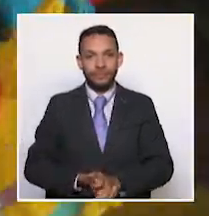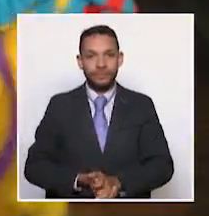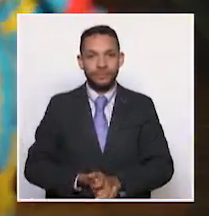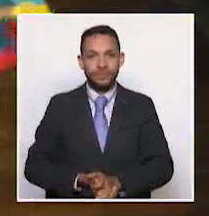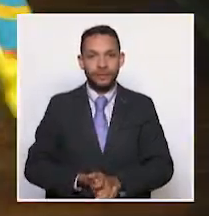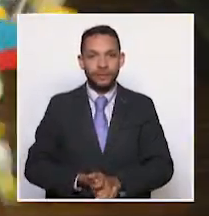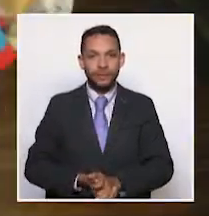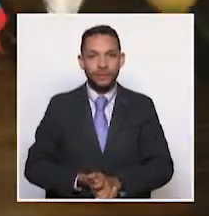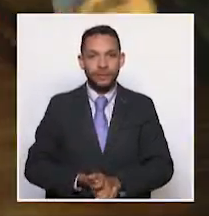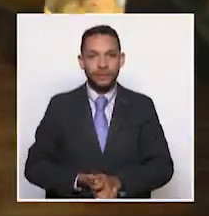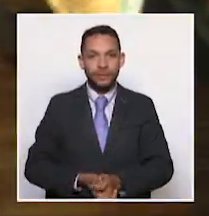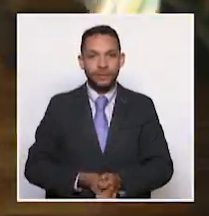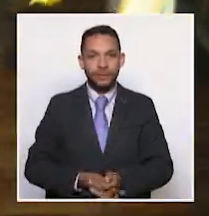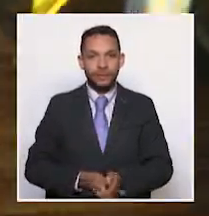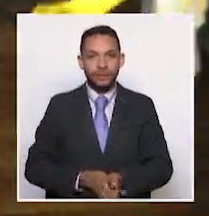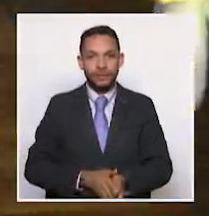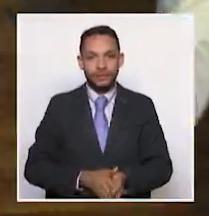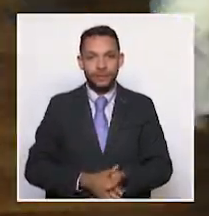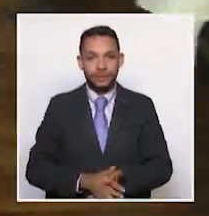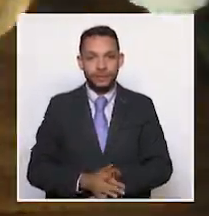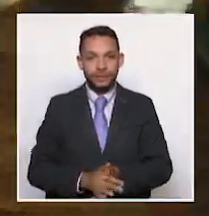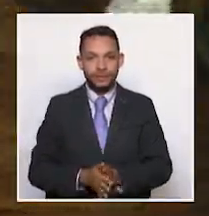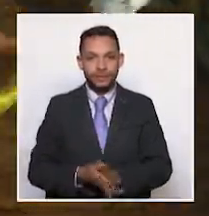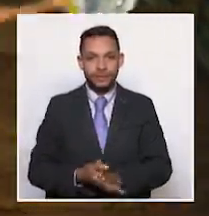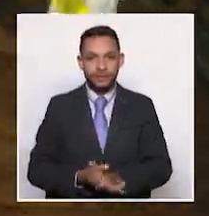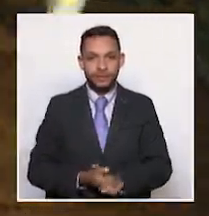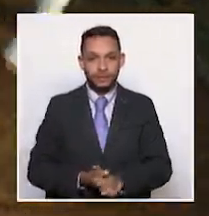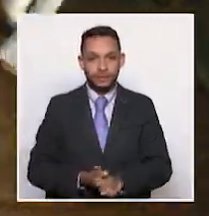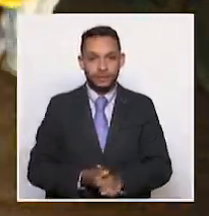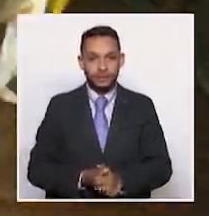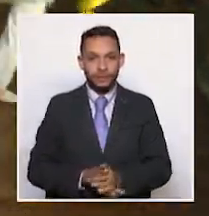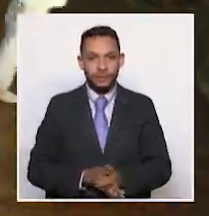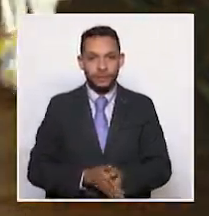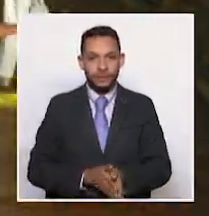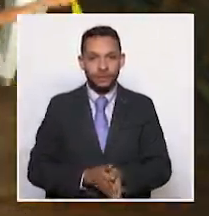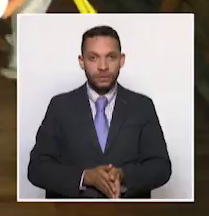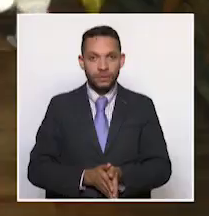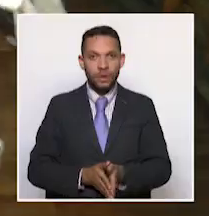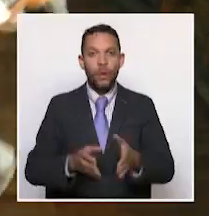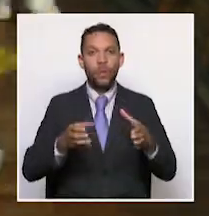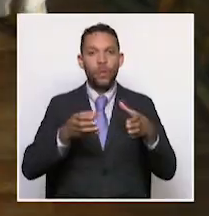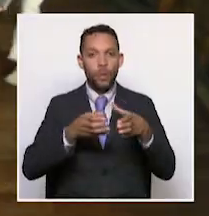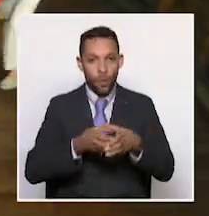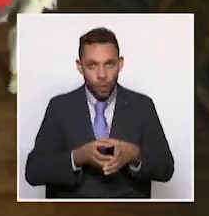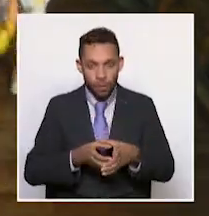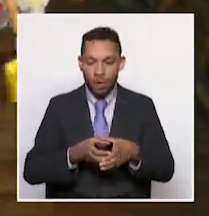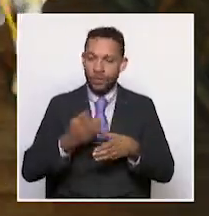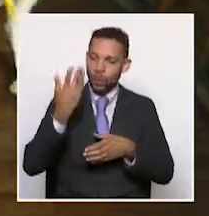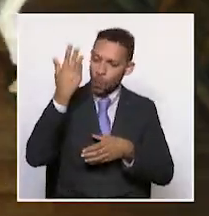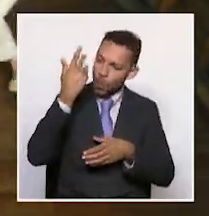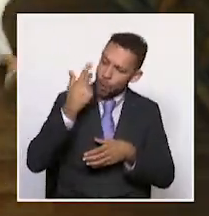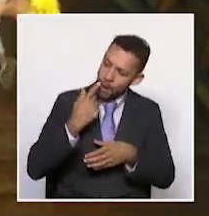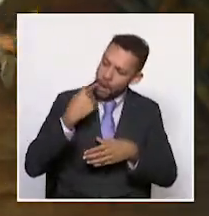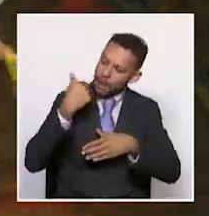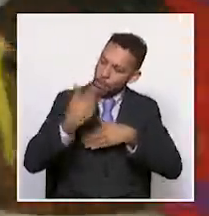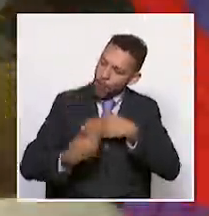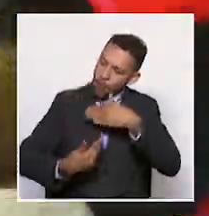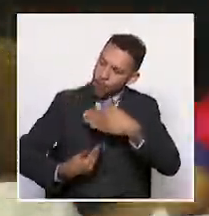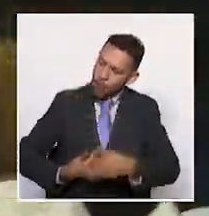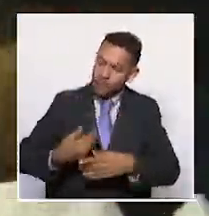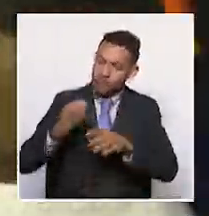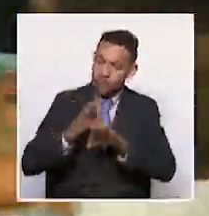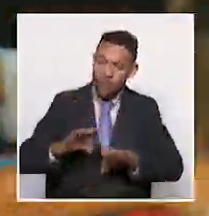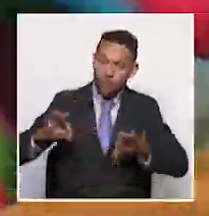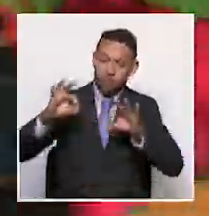Se hinchan los corazones, se hinchan los corazones. Una fundación que día tras día enseña la importancia de la cultura,